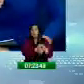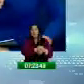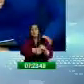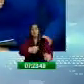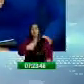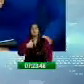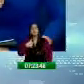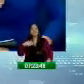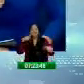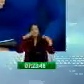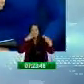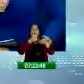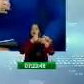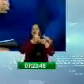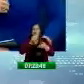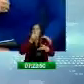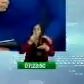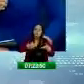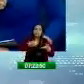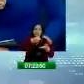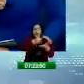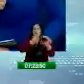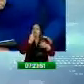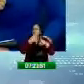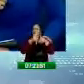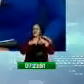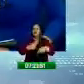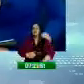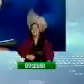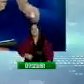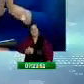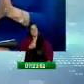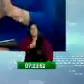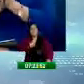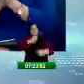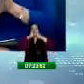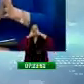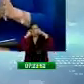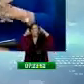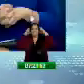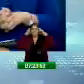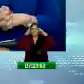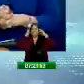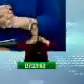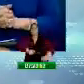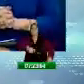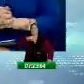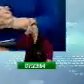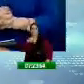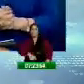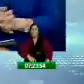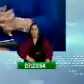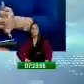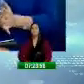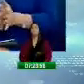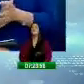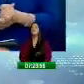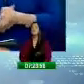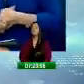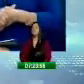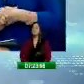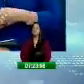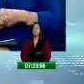van a disminuir o van a evitar la pobreza. Ministra, repasar la información